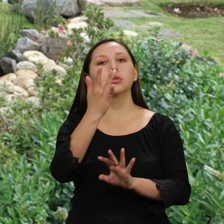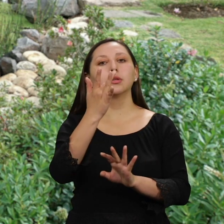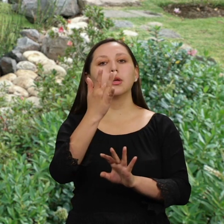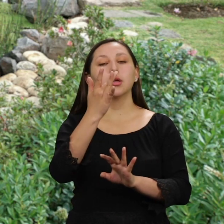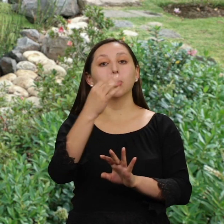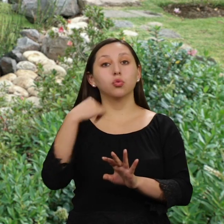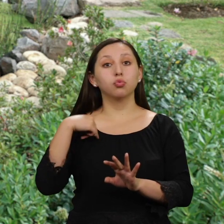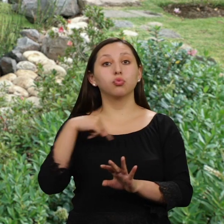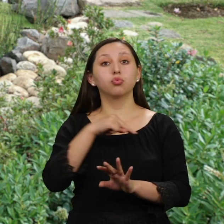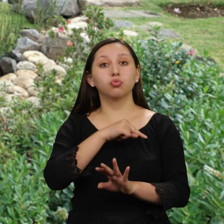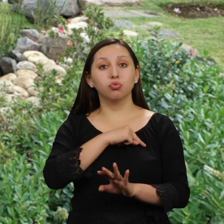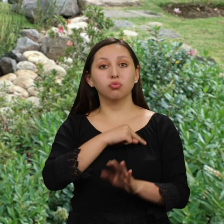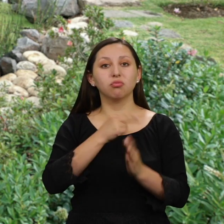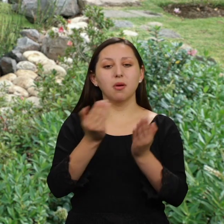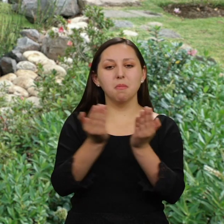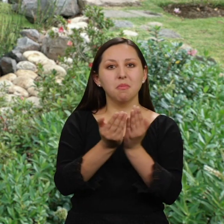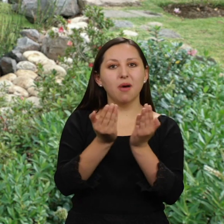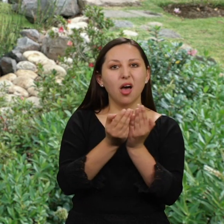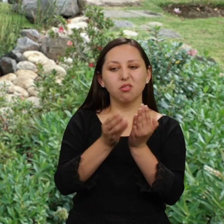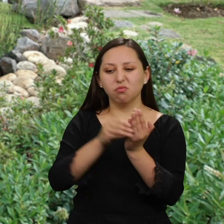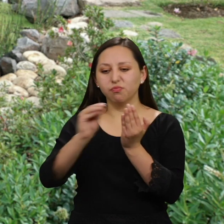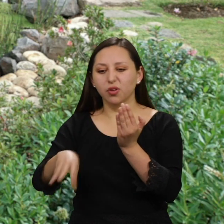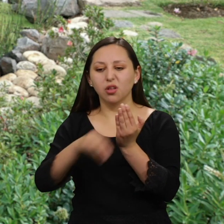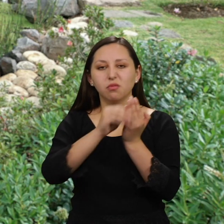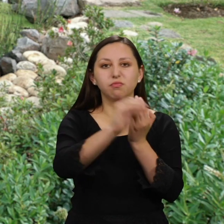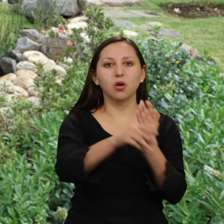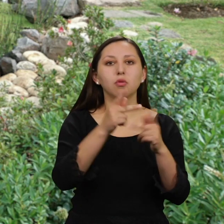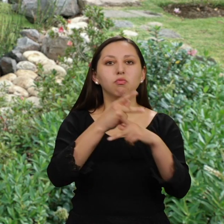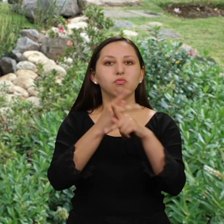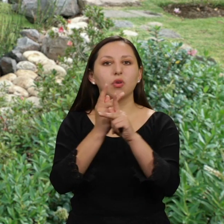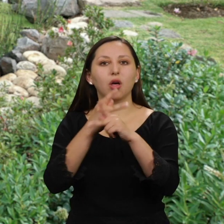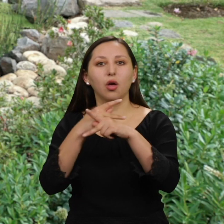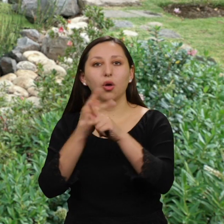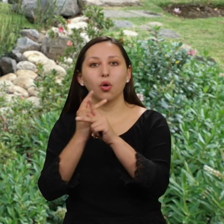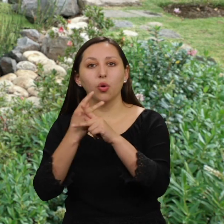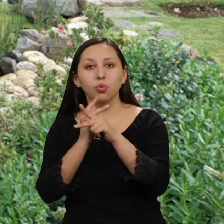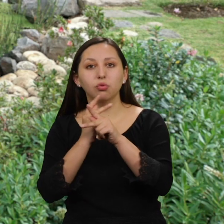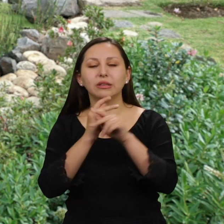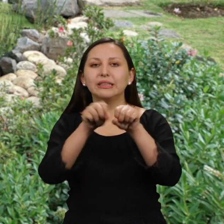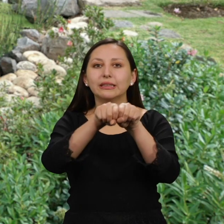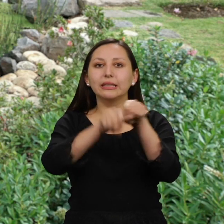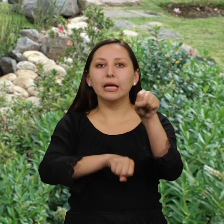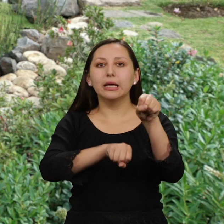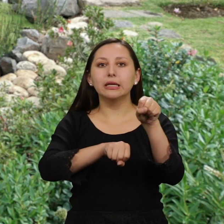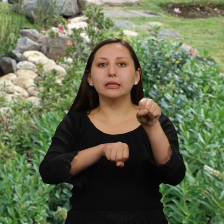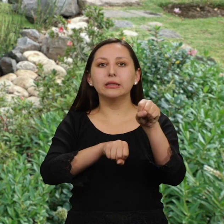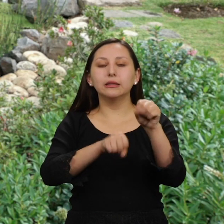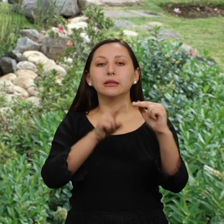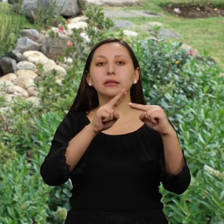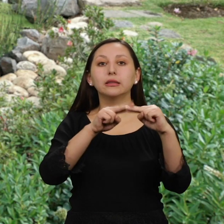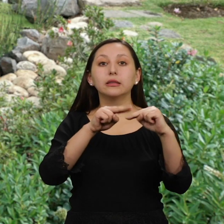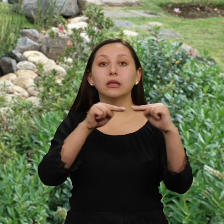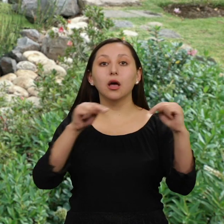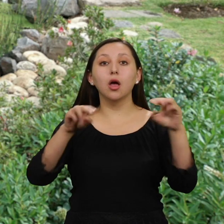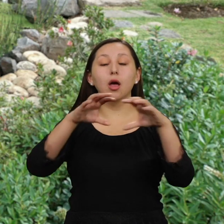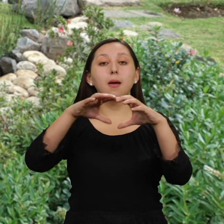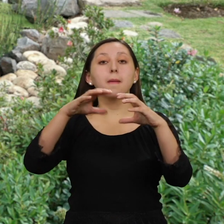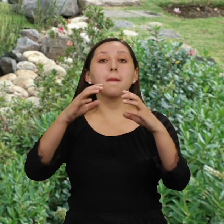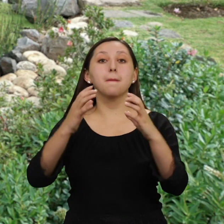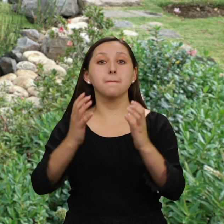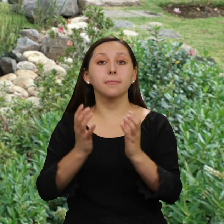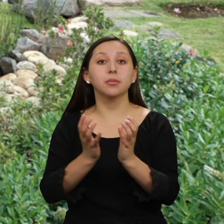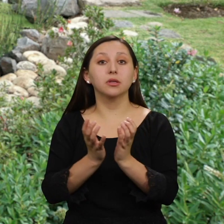no tenemos que botar los productos no biodegradables ¿Por qué esos productos afectan a nuestro planeta?